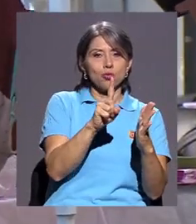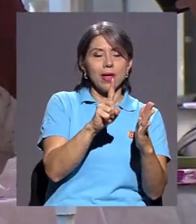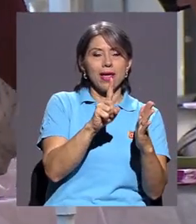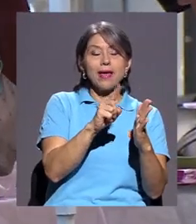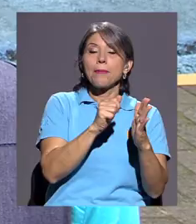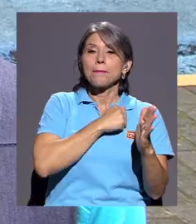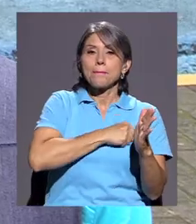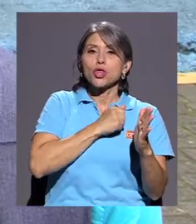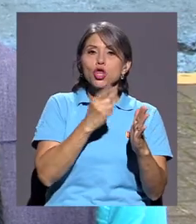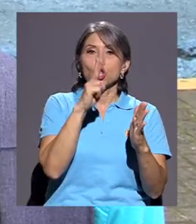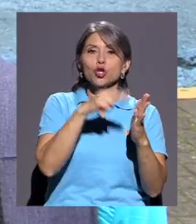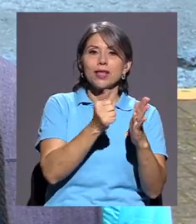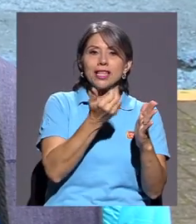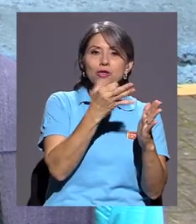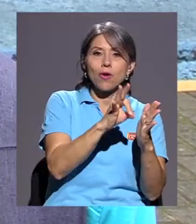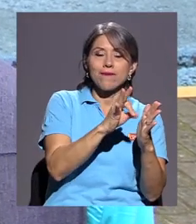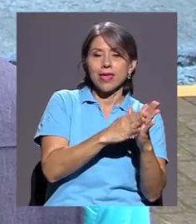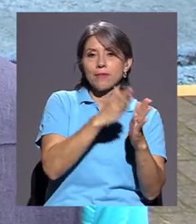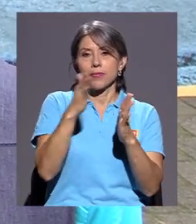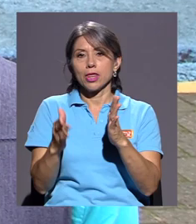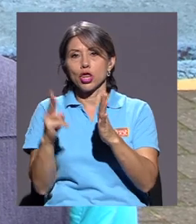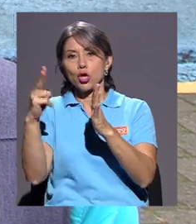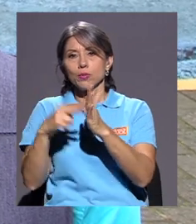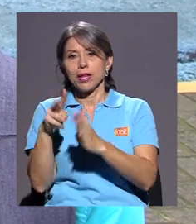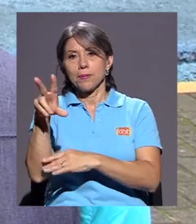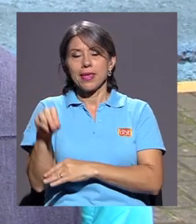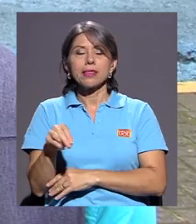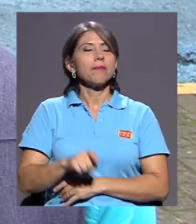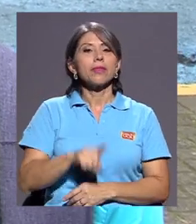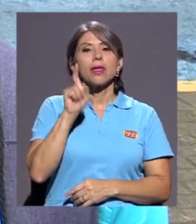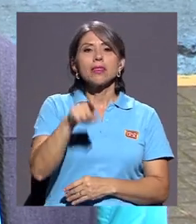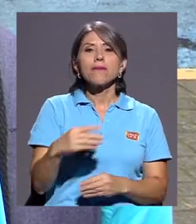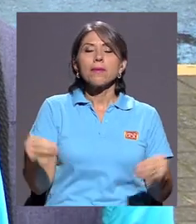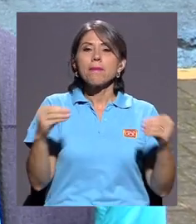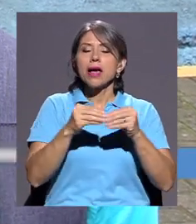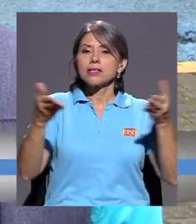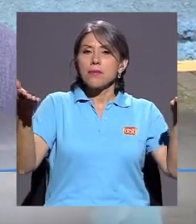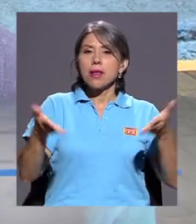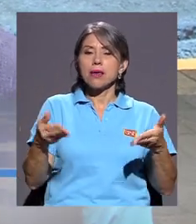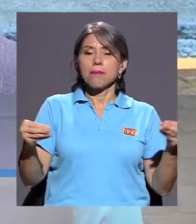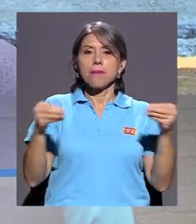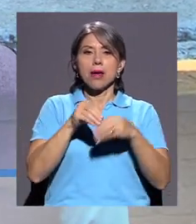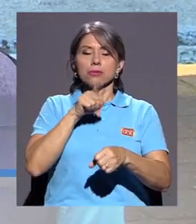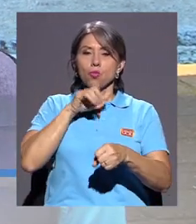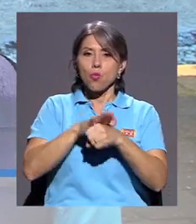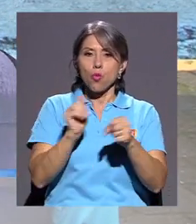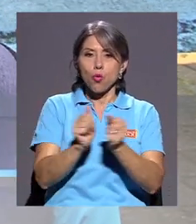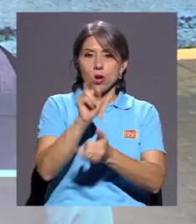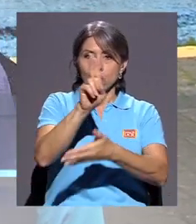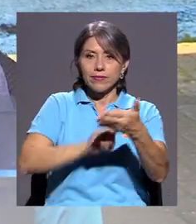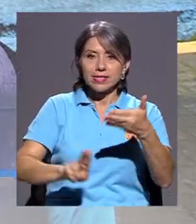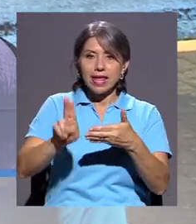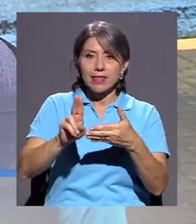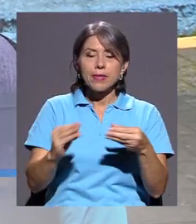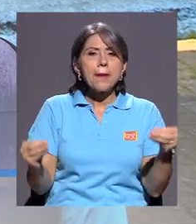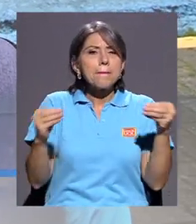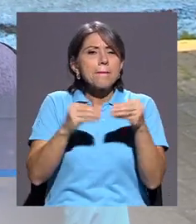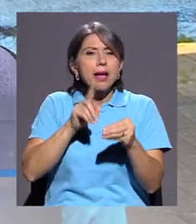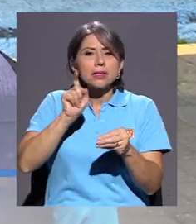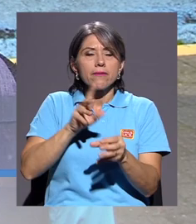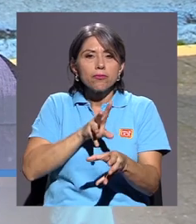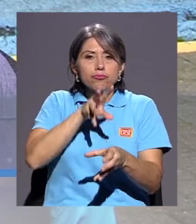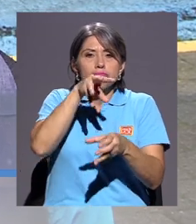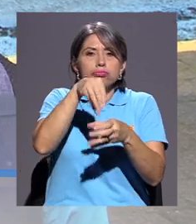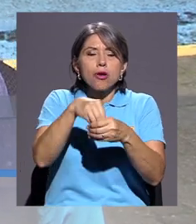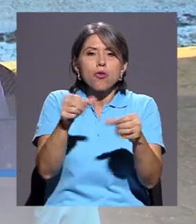2019-2020. Debería tener más presencia, más compromiso con la universidad, ¿verdad? E incluso involucrarse más con lo que